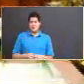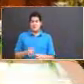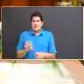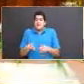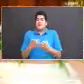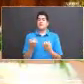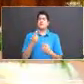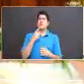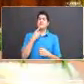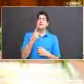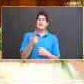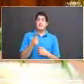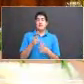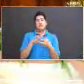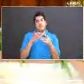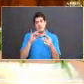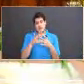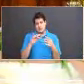lo que había pasado.